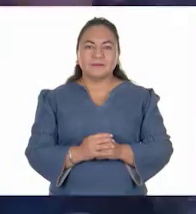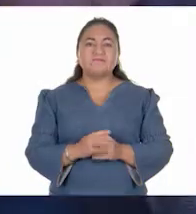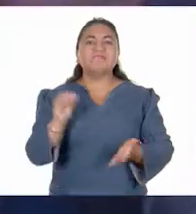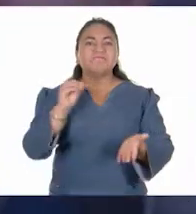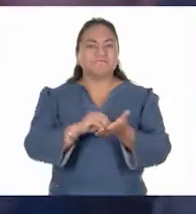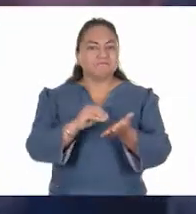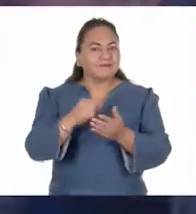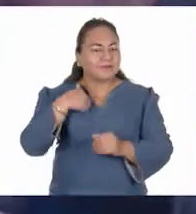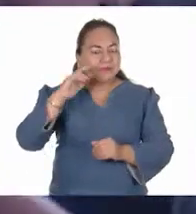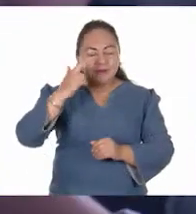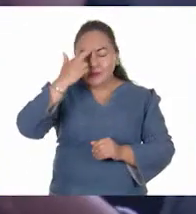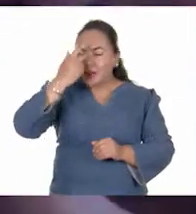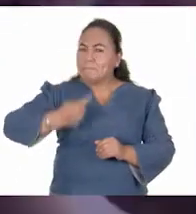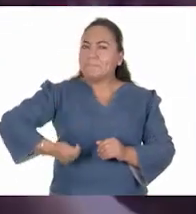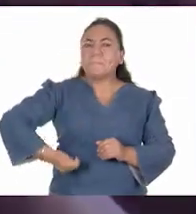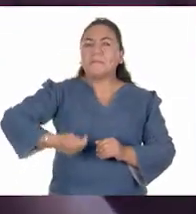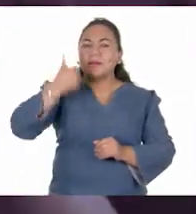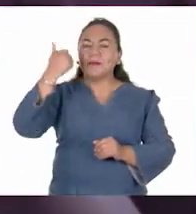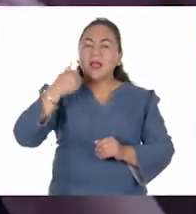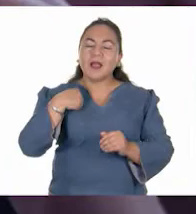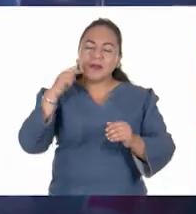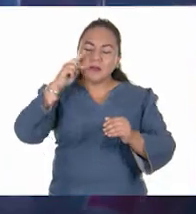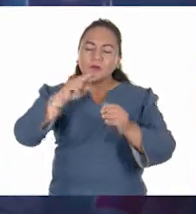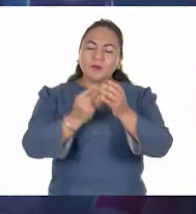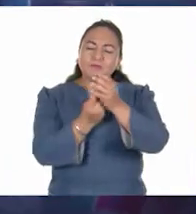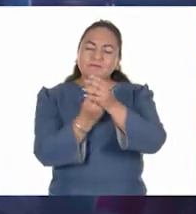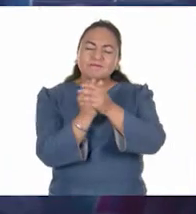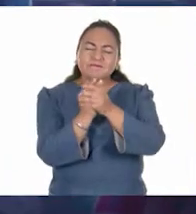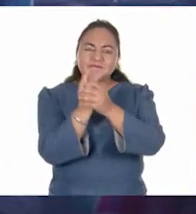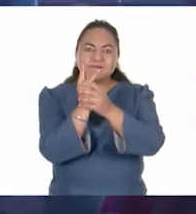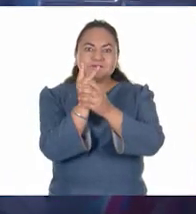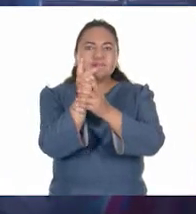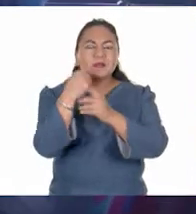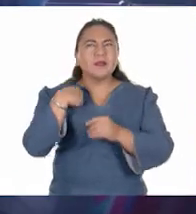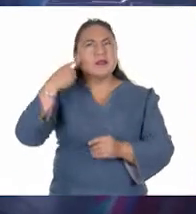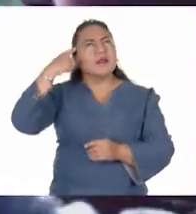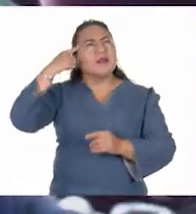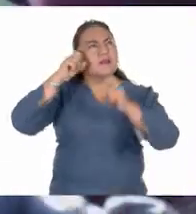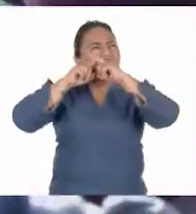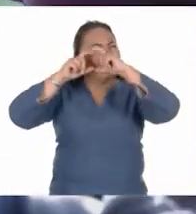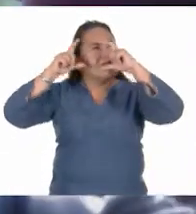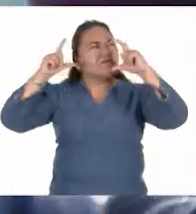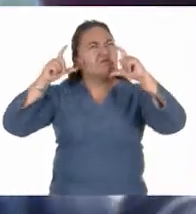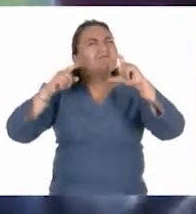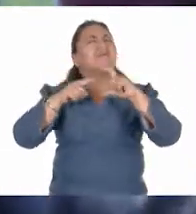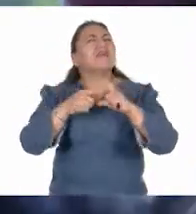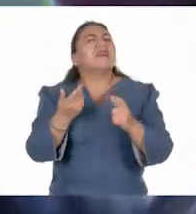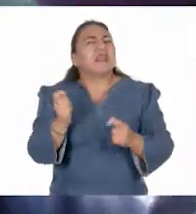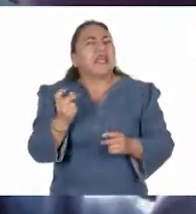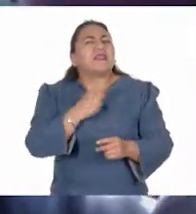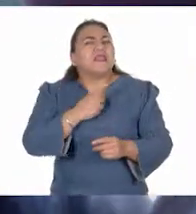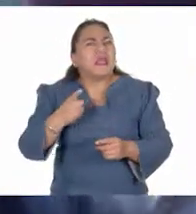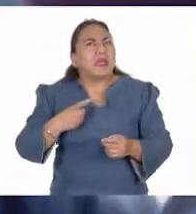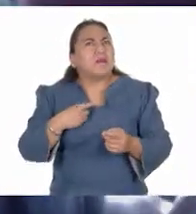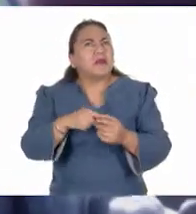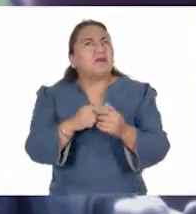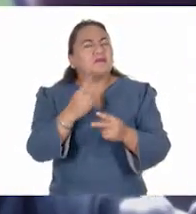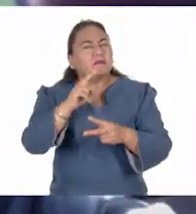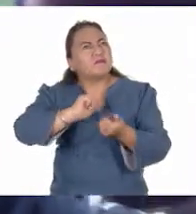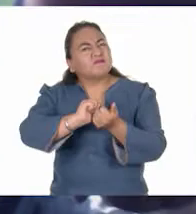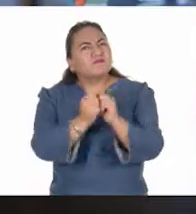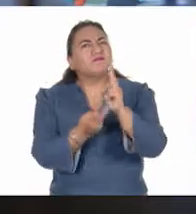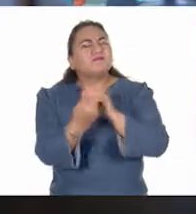Todavía me acuerdo la primera vez que vi germinar una plantita y en mi cabeza solo podía pensar qué tenía que pasar en él para que